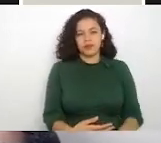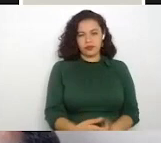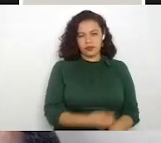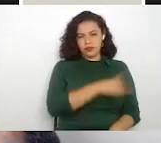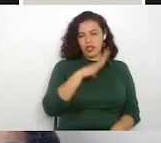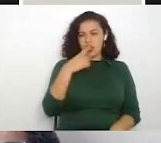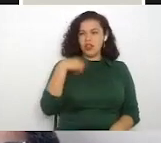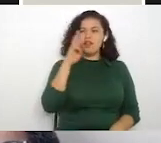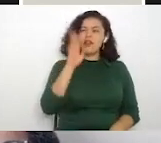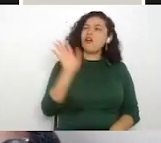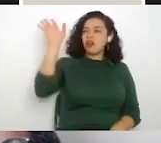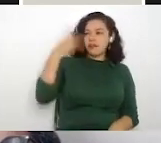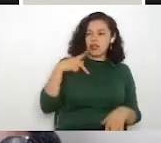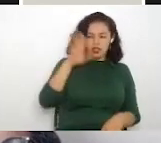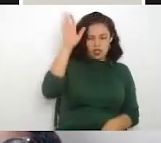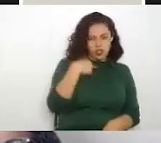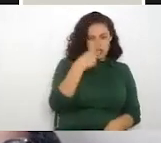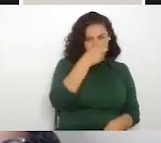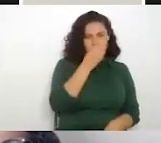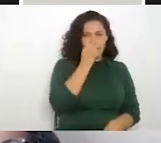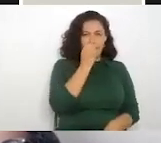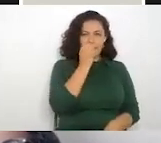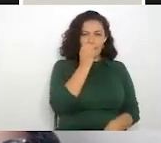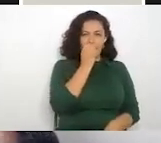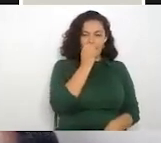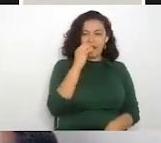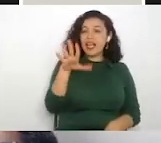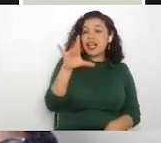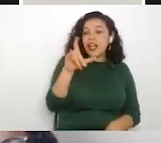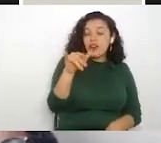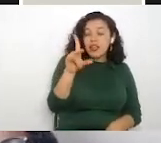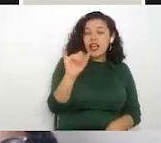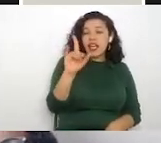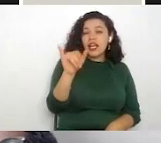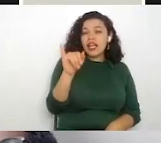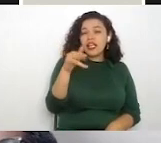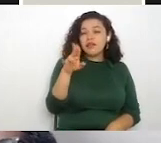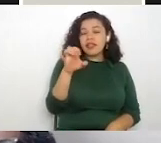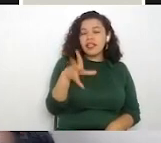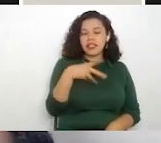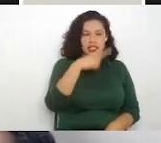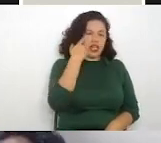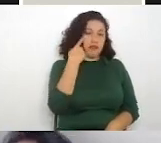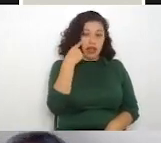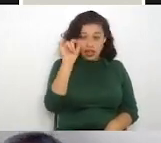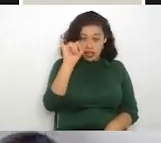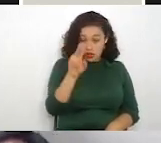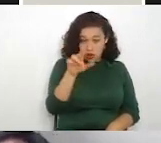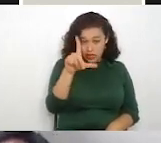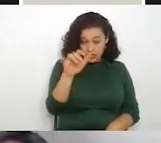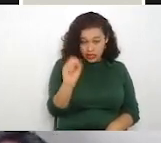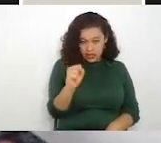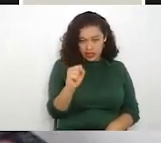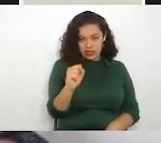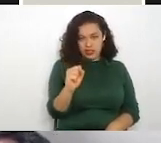levantó la mano ahorita. Les digo quién. Es Claudia Jiménez. En el de Ulises, bueno, en principio pues es